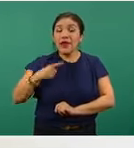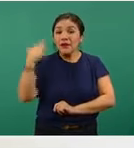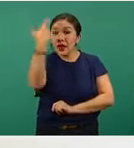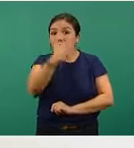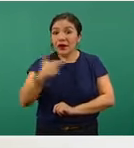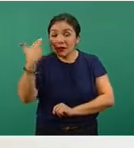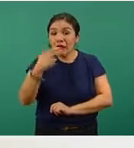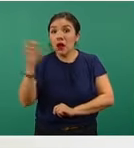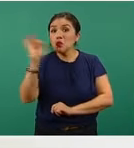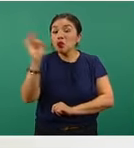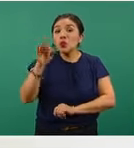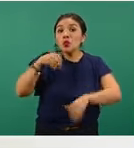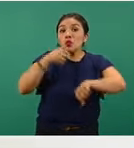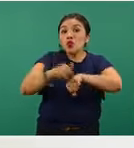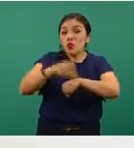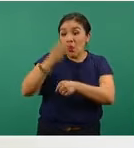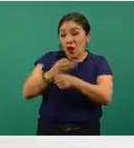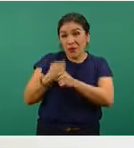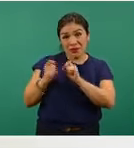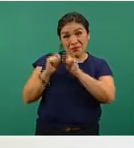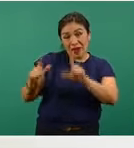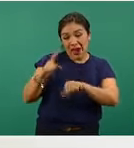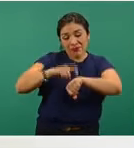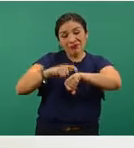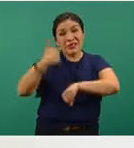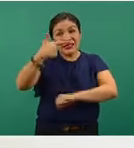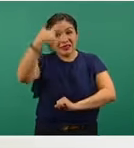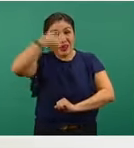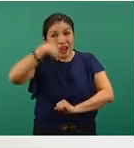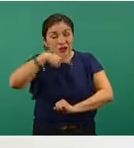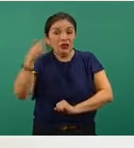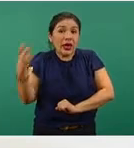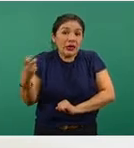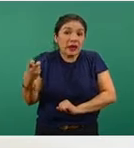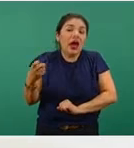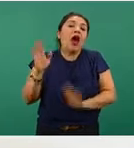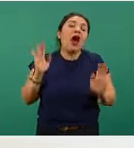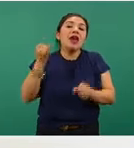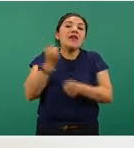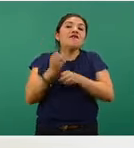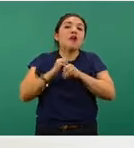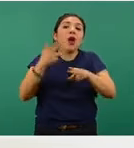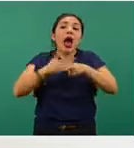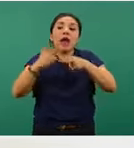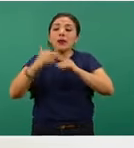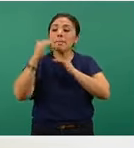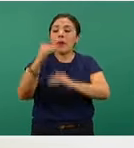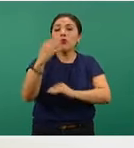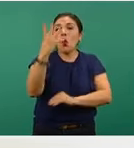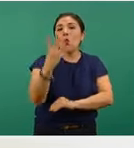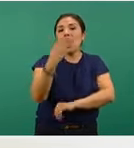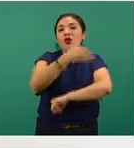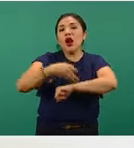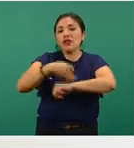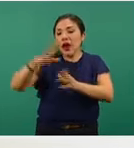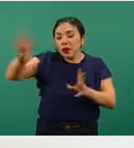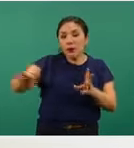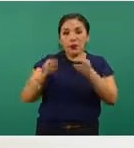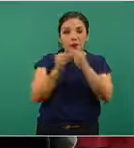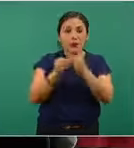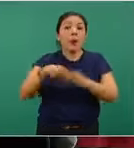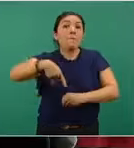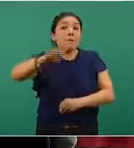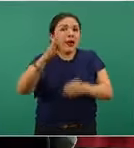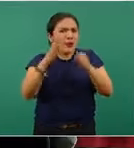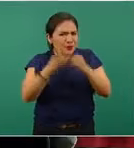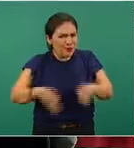porque el número que presentamos aquí a las 7 de la tarde es con base en la información hasta las 4 de la tarde. Pero lo